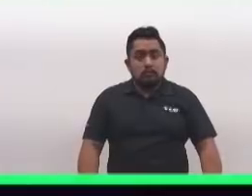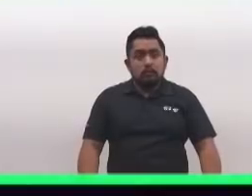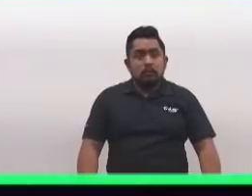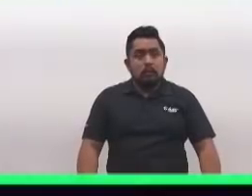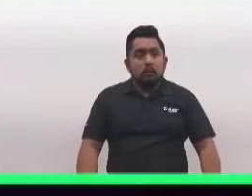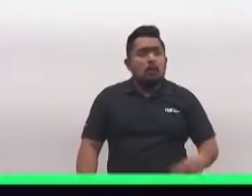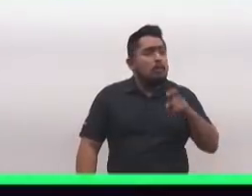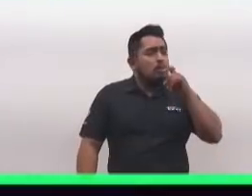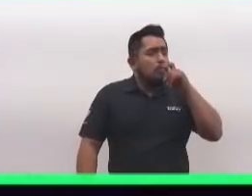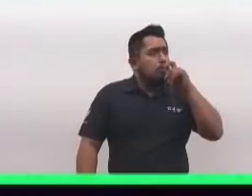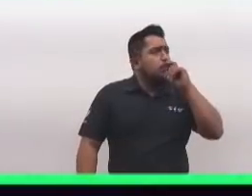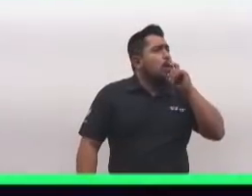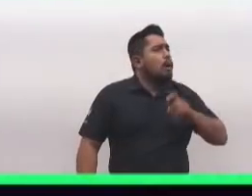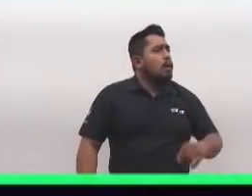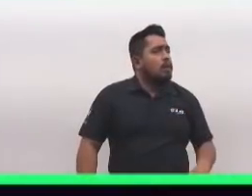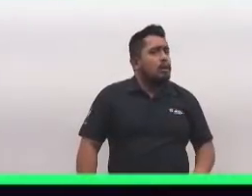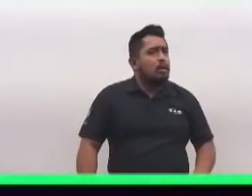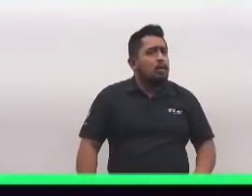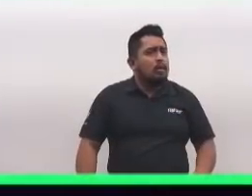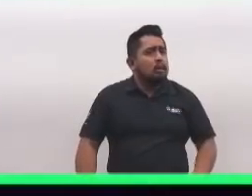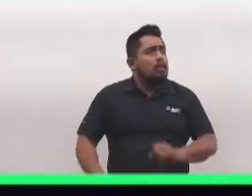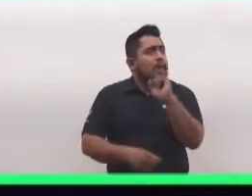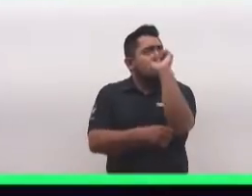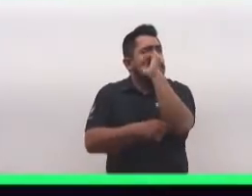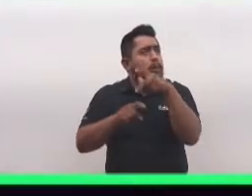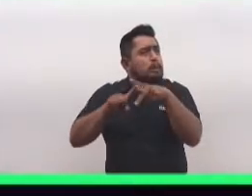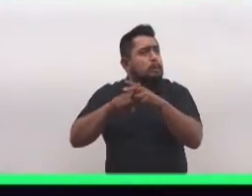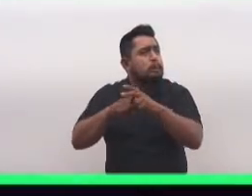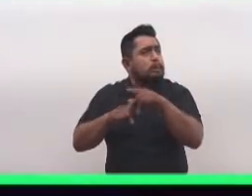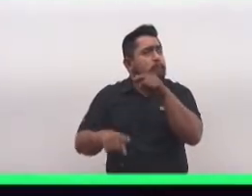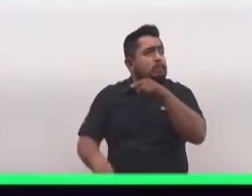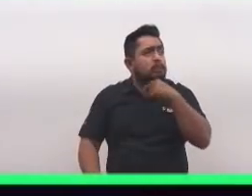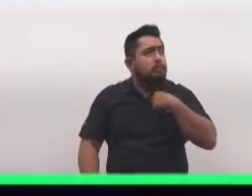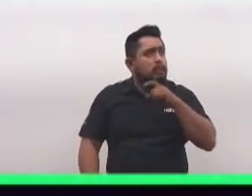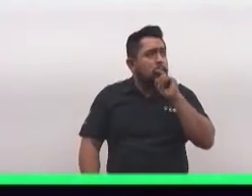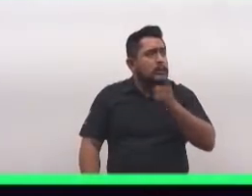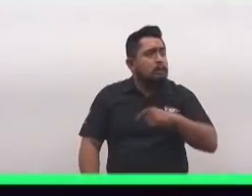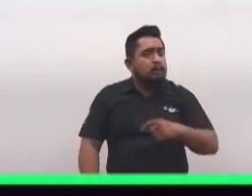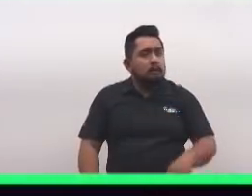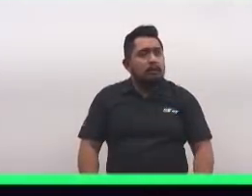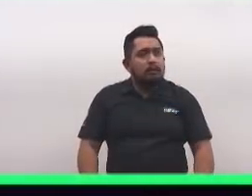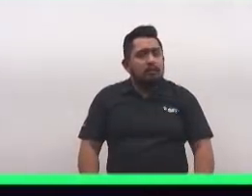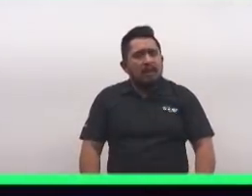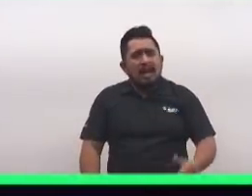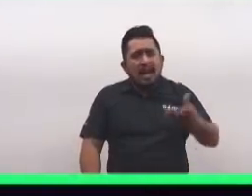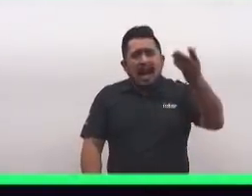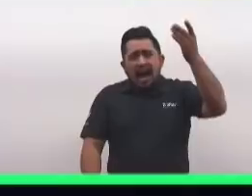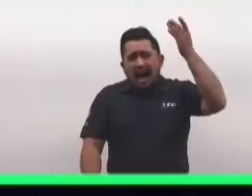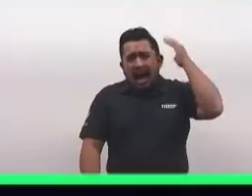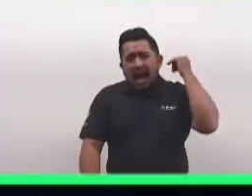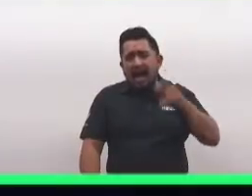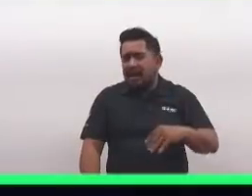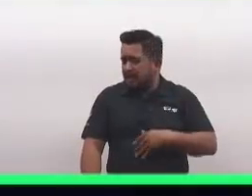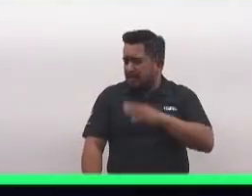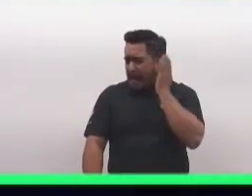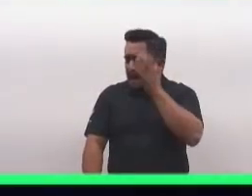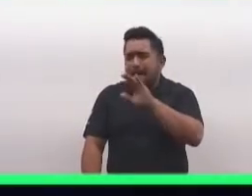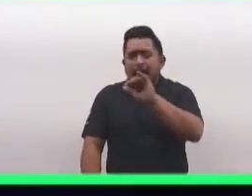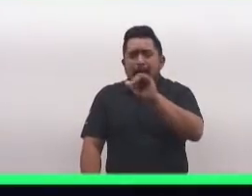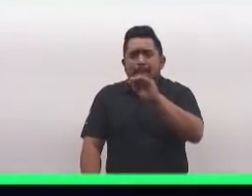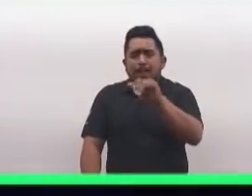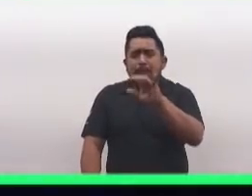papi pero en el carro que me acuerdo aquellos dichos sabios del abuelo por magia